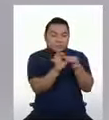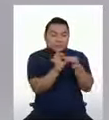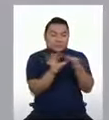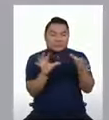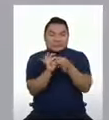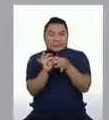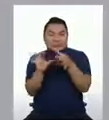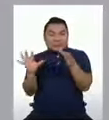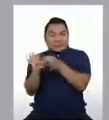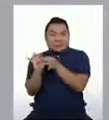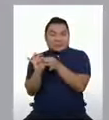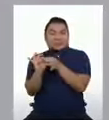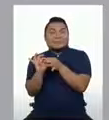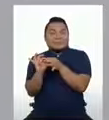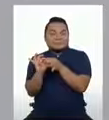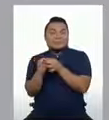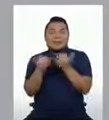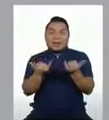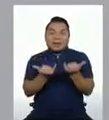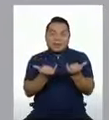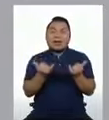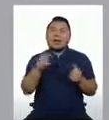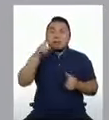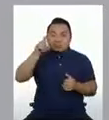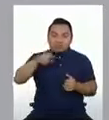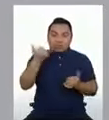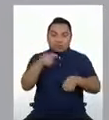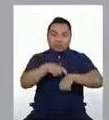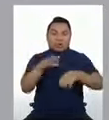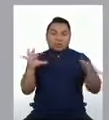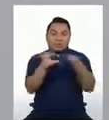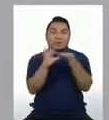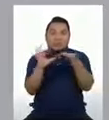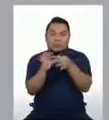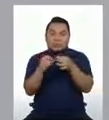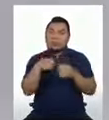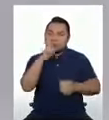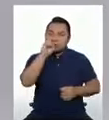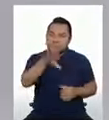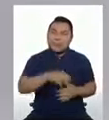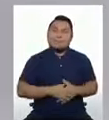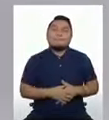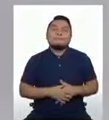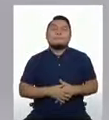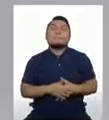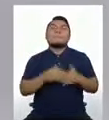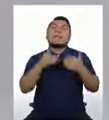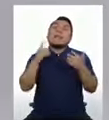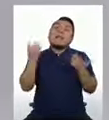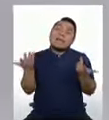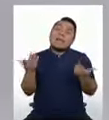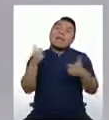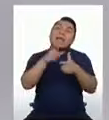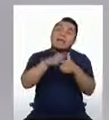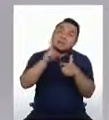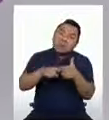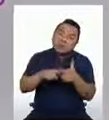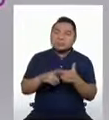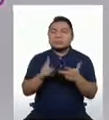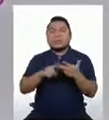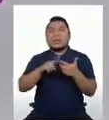conectarse? Es el momento de usar los conectores. Aquí les dejo algunos. Entonces,